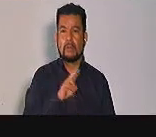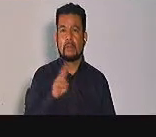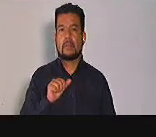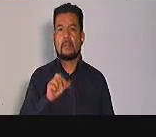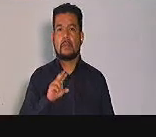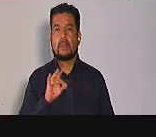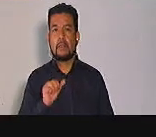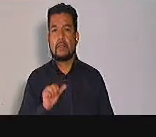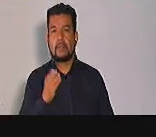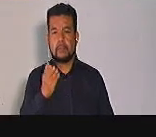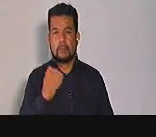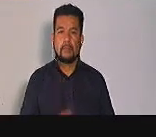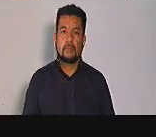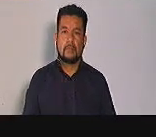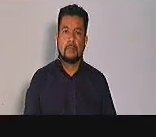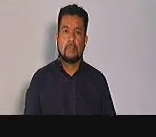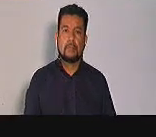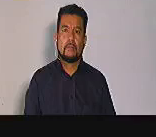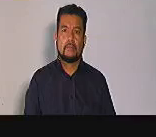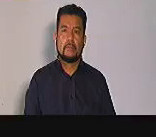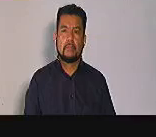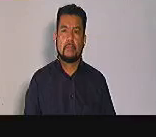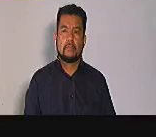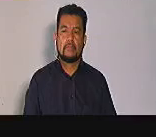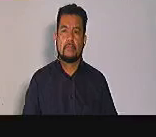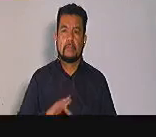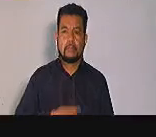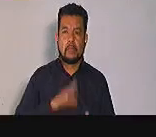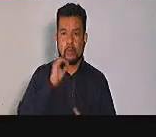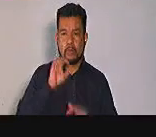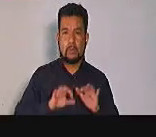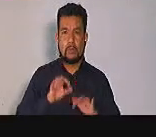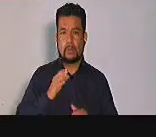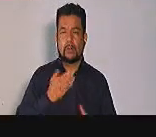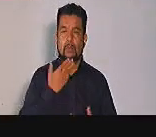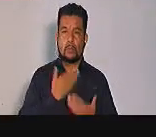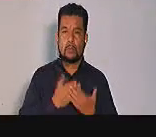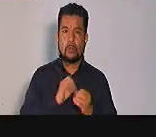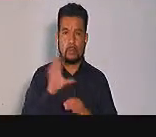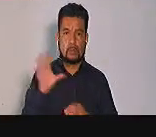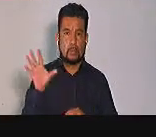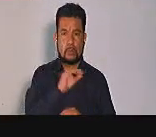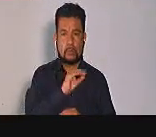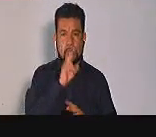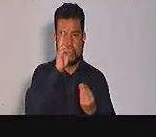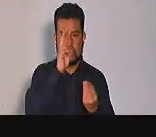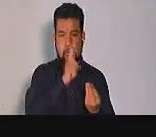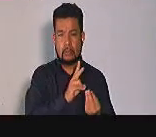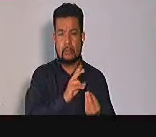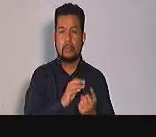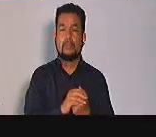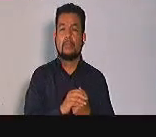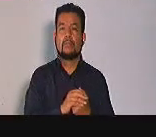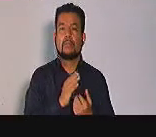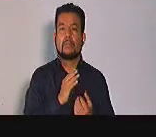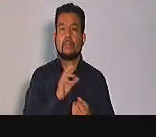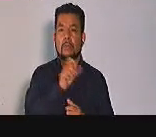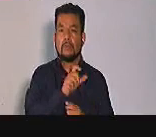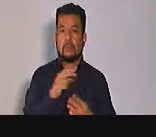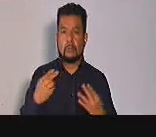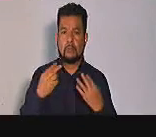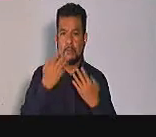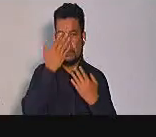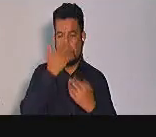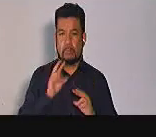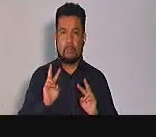Sarta López, Ricardo Augusto. Presente, señor secretario. Buenos días para todos los honorables concejales, todas las personas que nos siguen